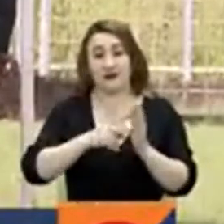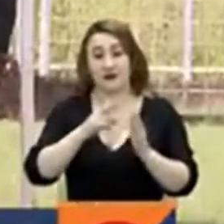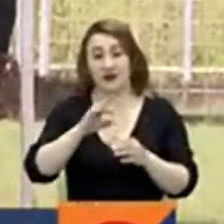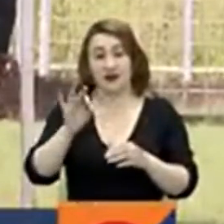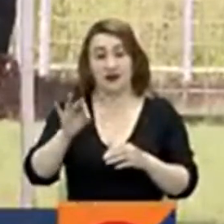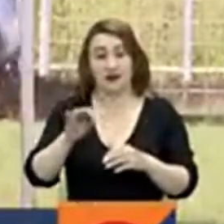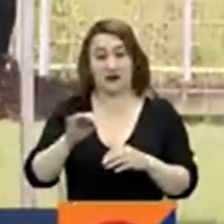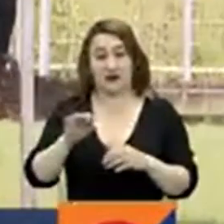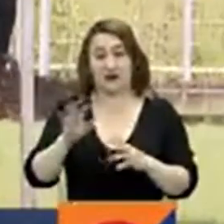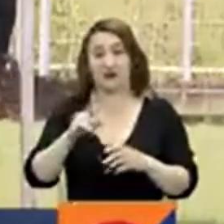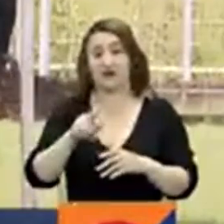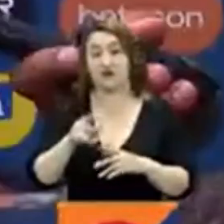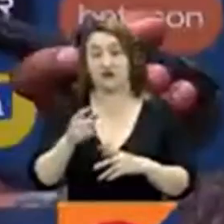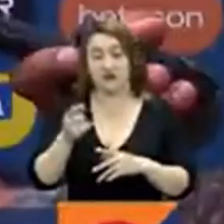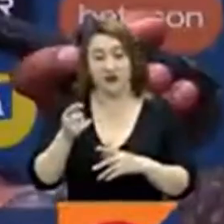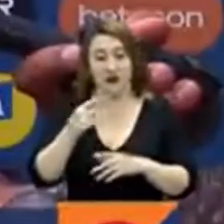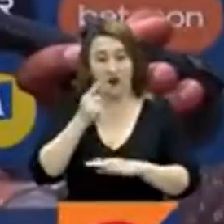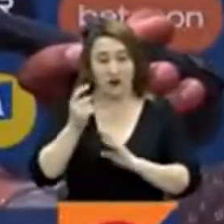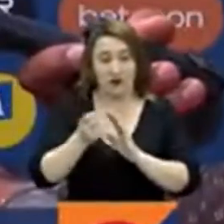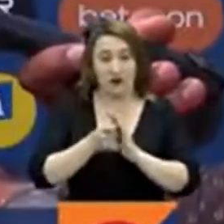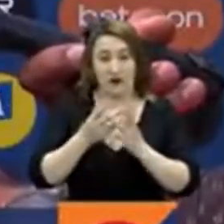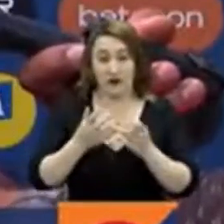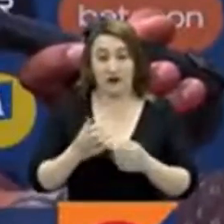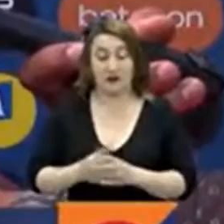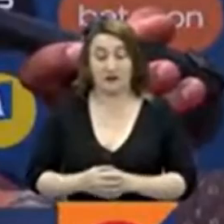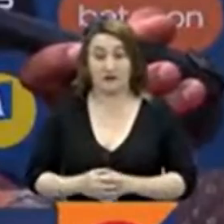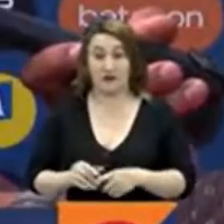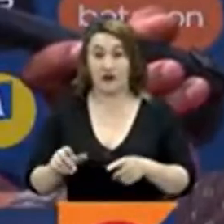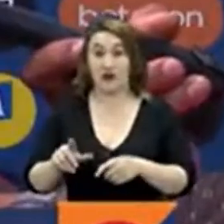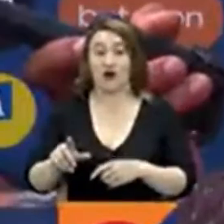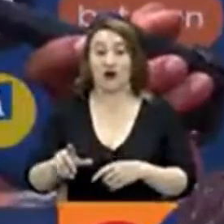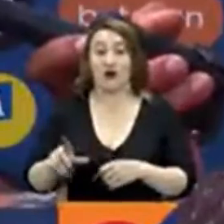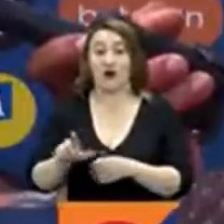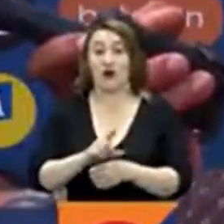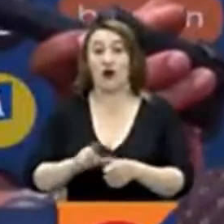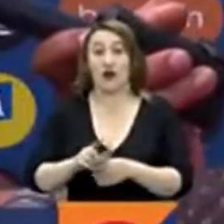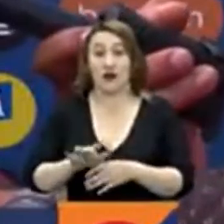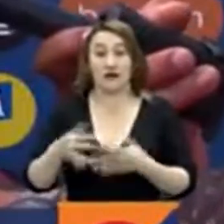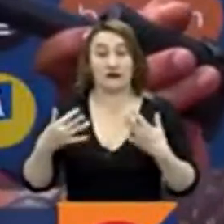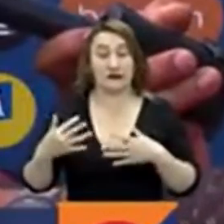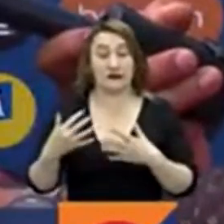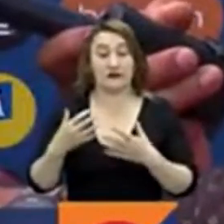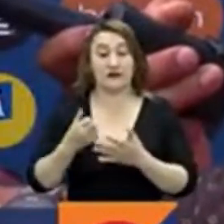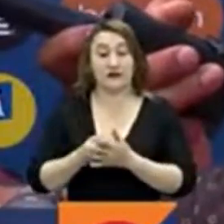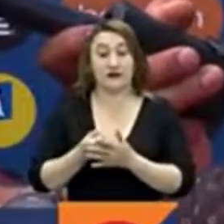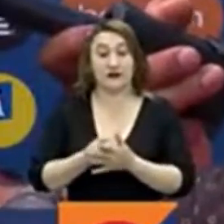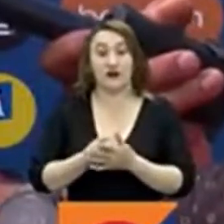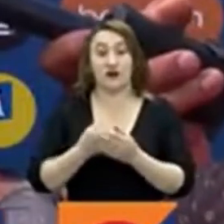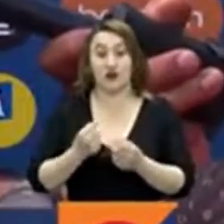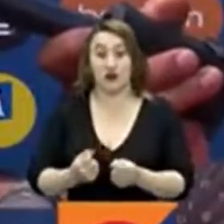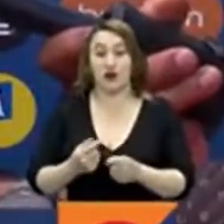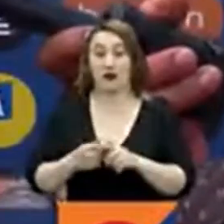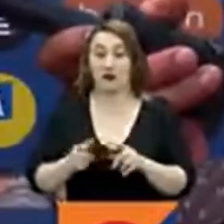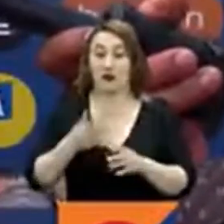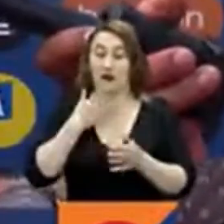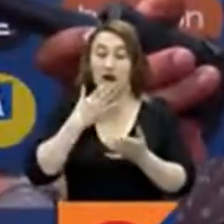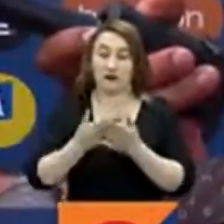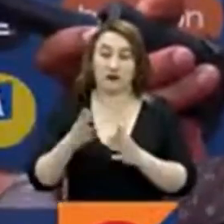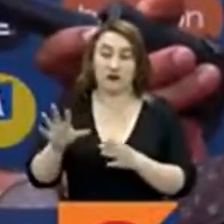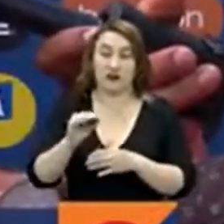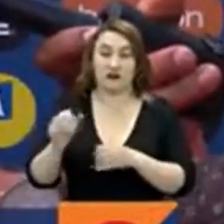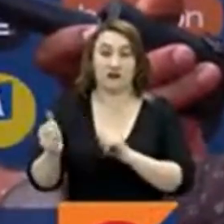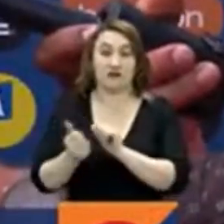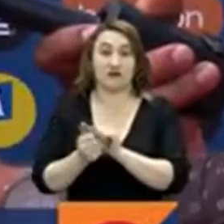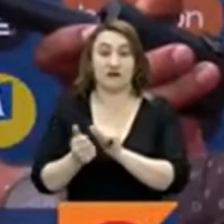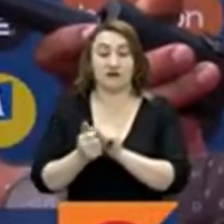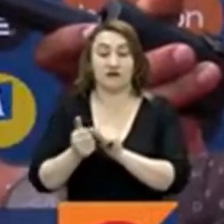no quieren dejar ningún detalle. Estar de local es una presión muy alta, pero bueno, gracias a la afición que nos ha venido acompañando